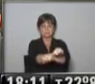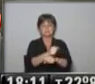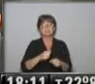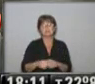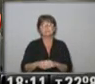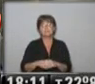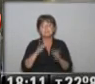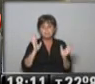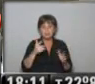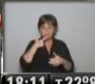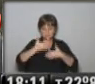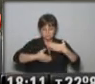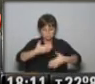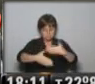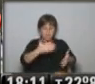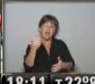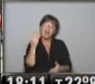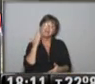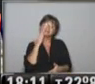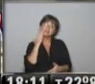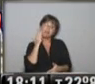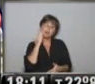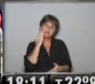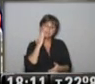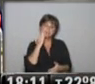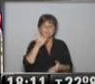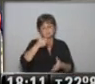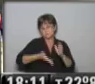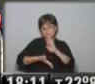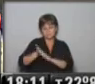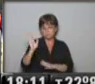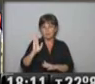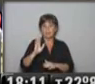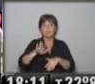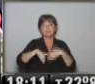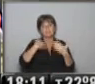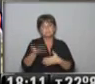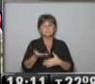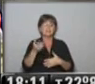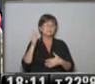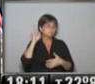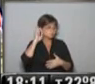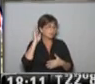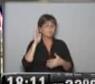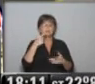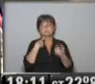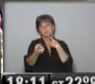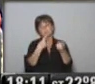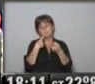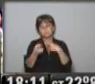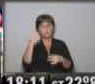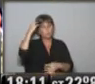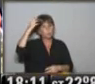detenido. Pero promediando la tarde, cuando se retiraba, luego de escuchar la audiencia con el juez y